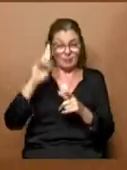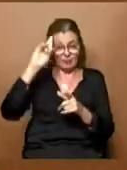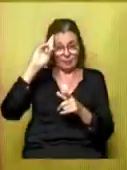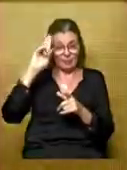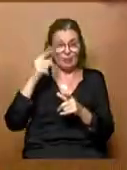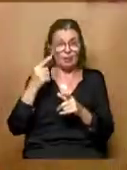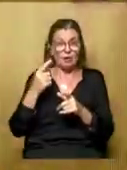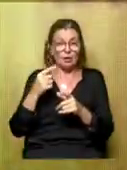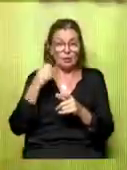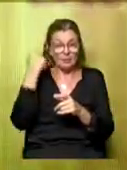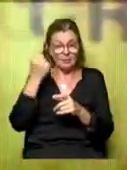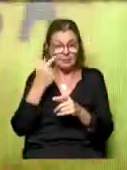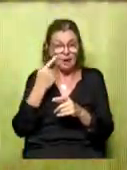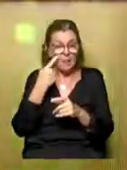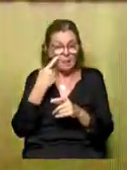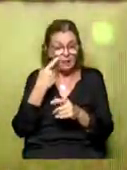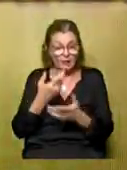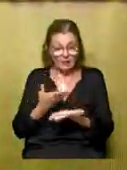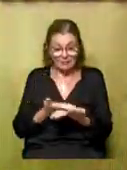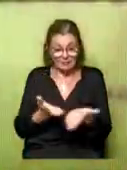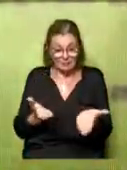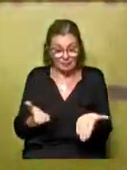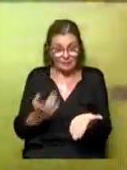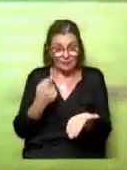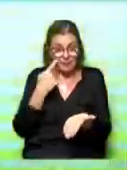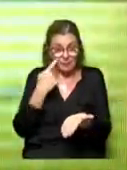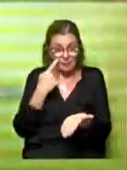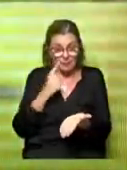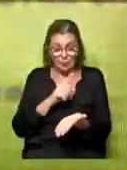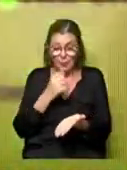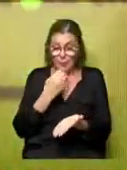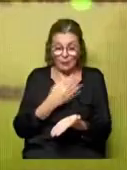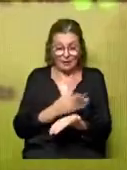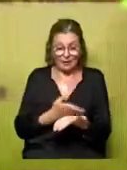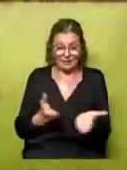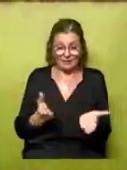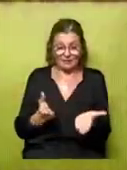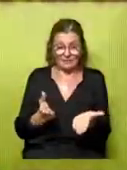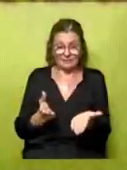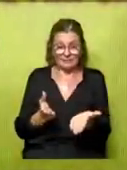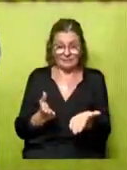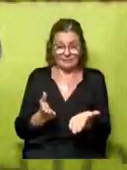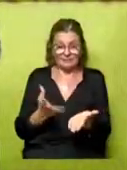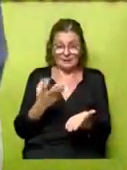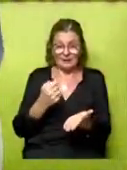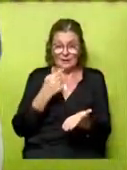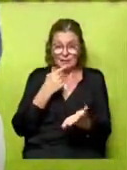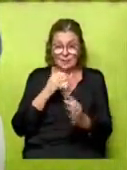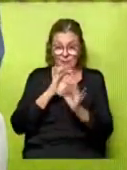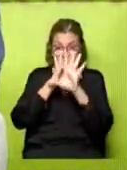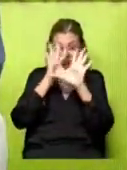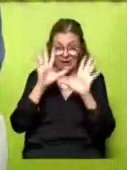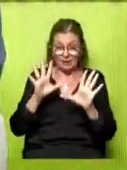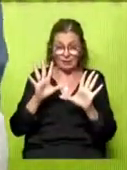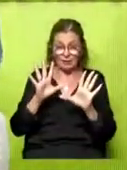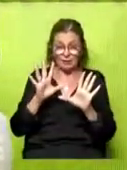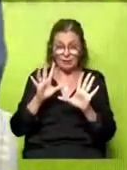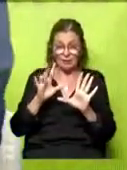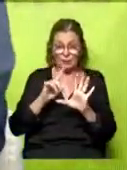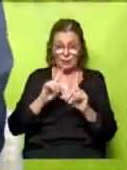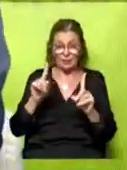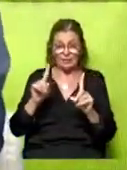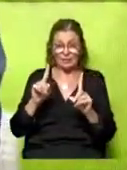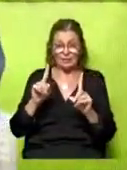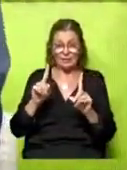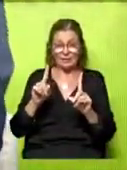evidencia. Y lo cierto es que la evidencia no es contundente en este sentido. Y quiero decir esto, ser muy claro en esto. No es una ley tallada en